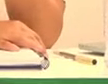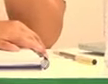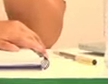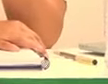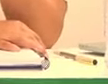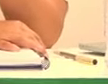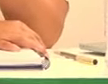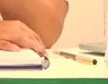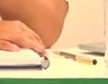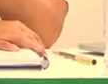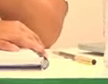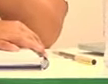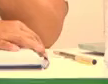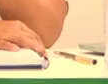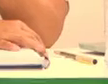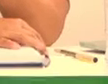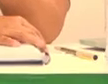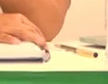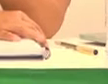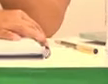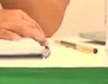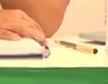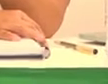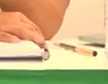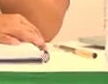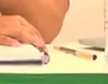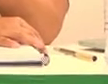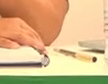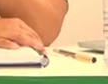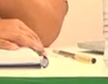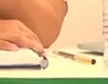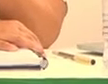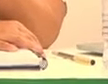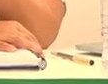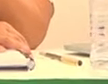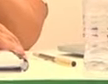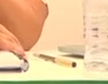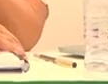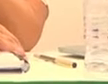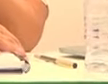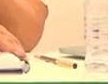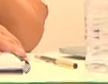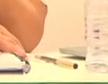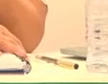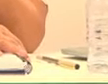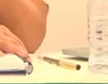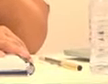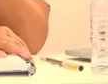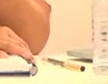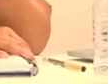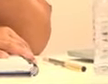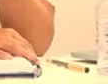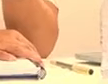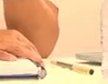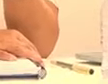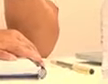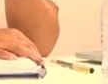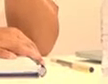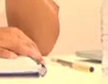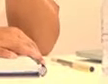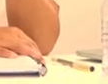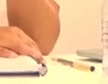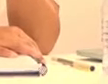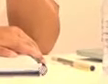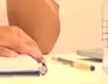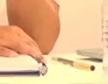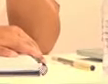usuarios, IPS, a Sarita y a Sonia un saludo especial, qué bueno tenerlas acá y a todos los